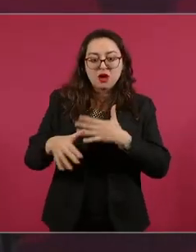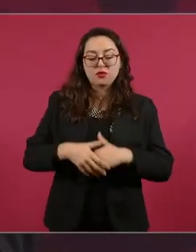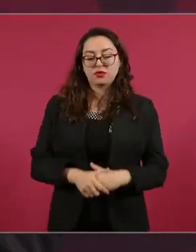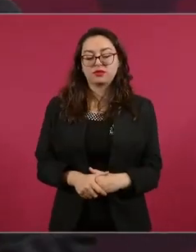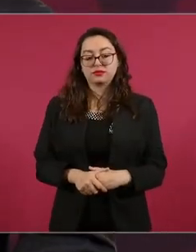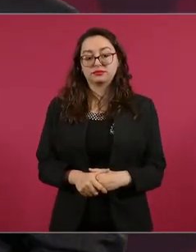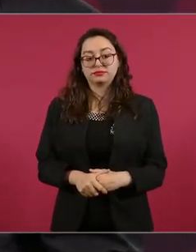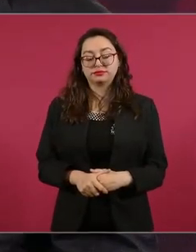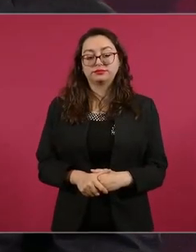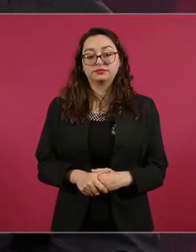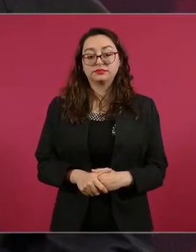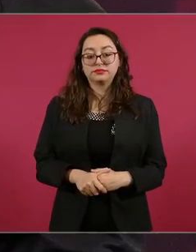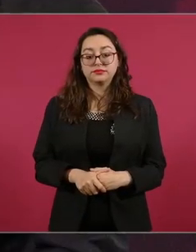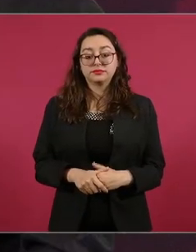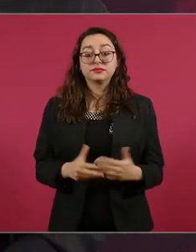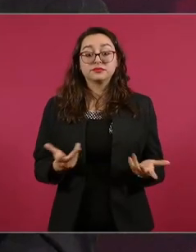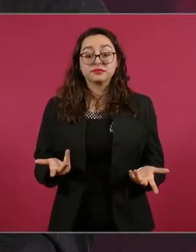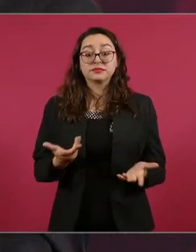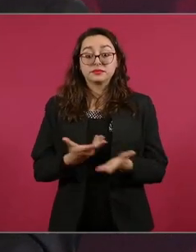Entonces, esto que estamos viendo ahora